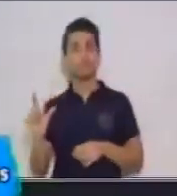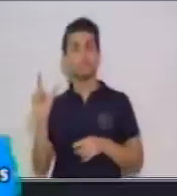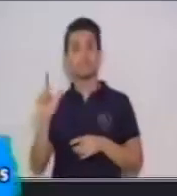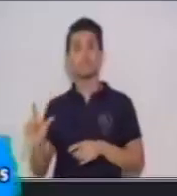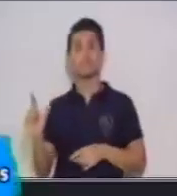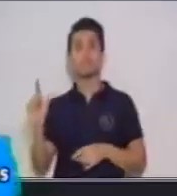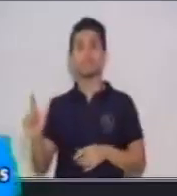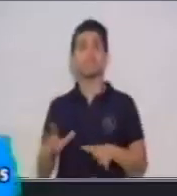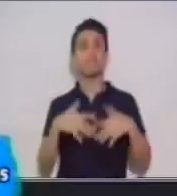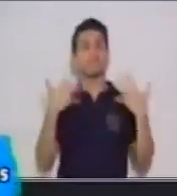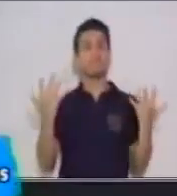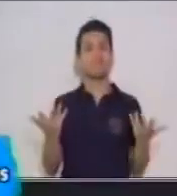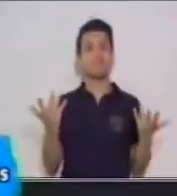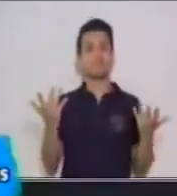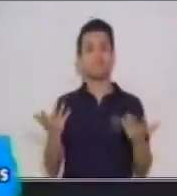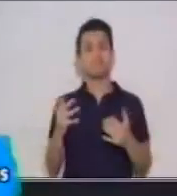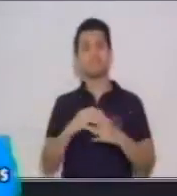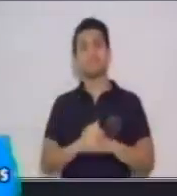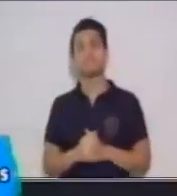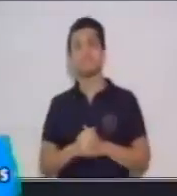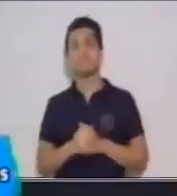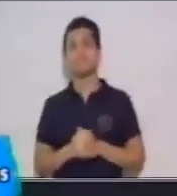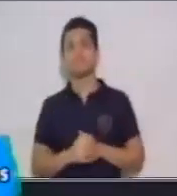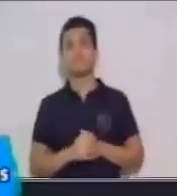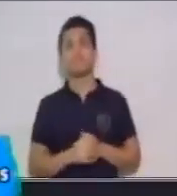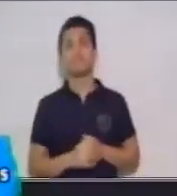Cosita, ¿y qué cosita es?